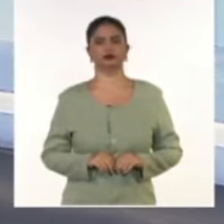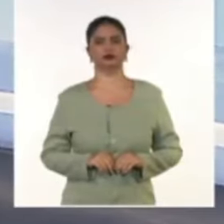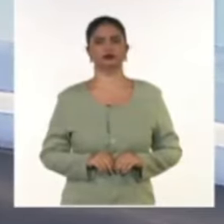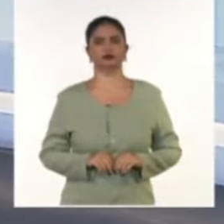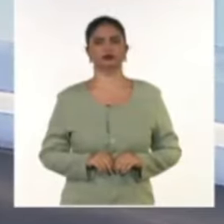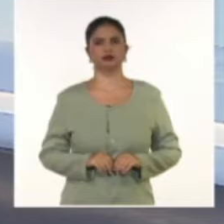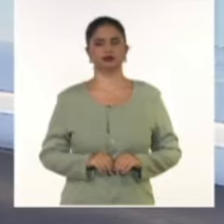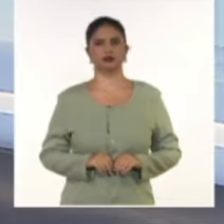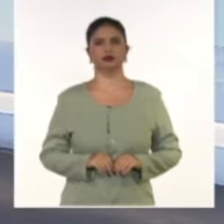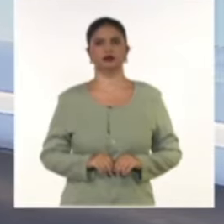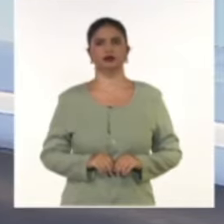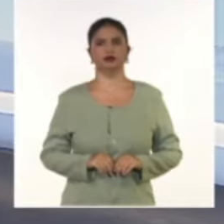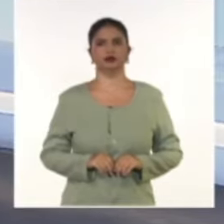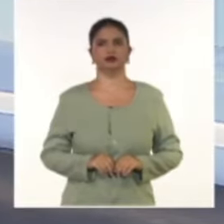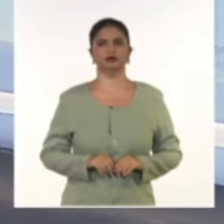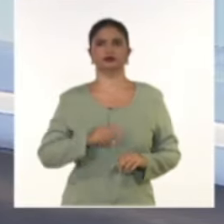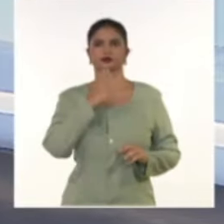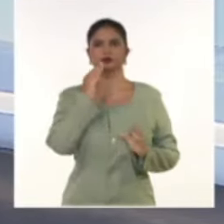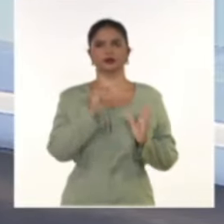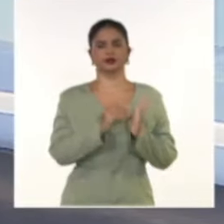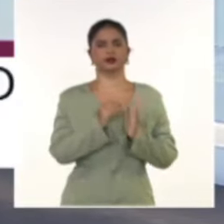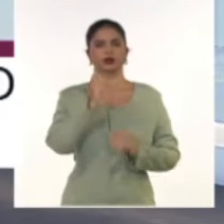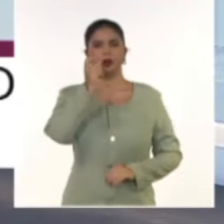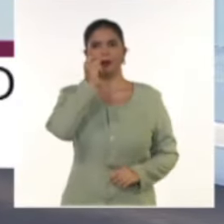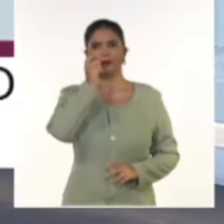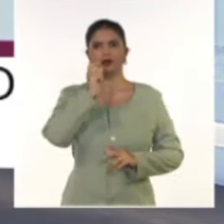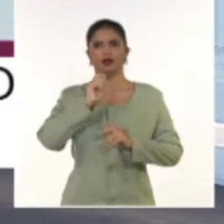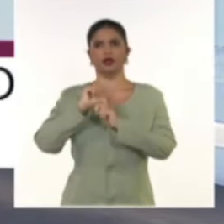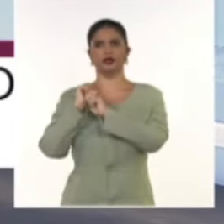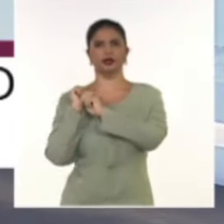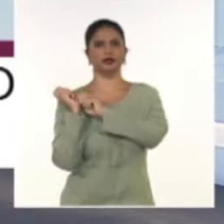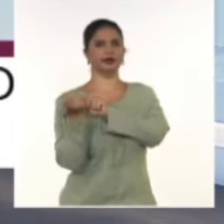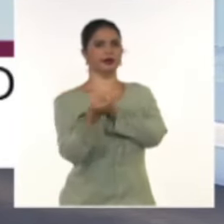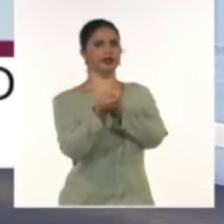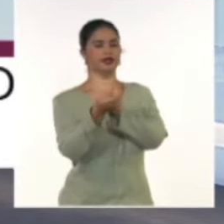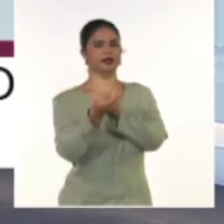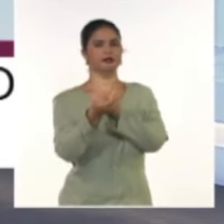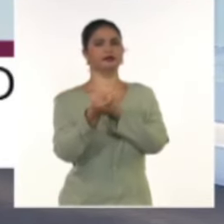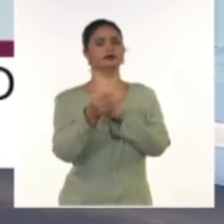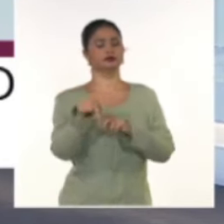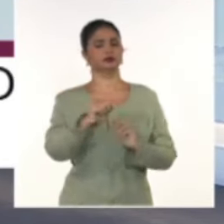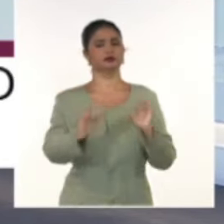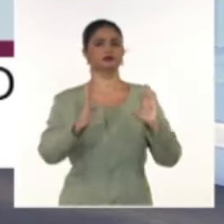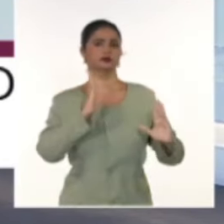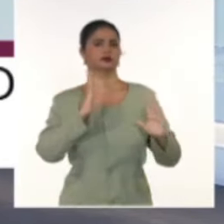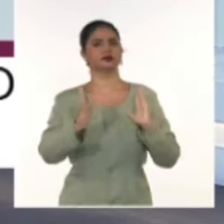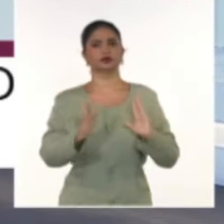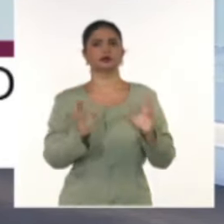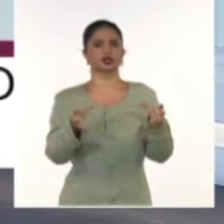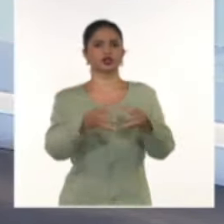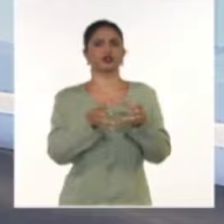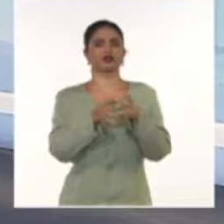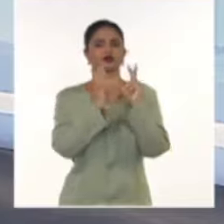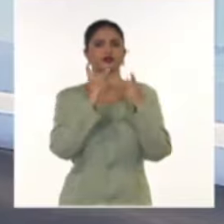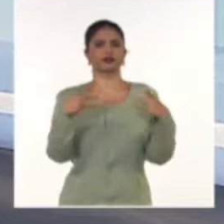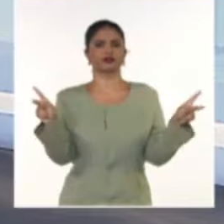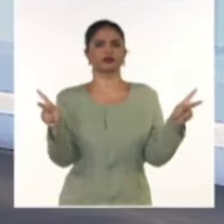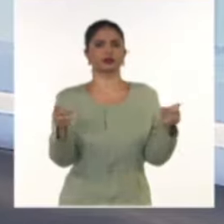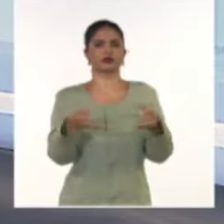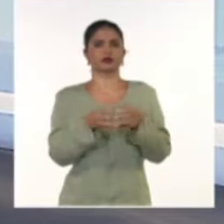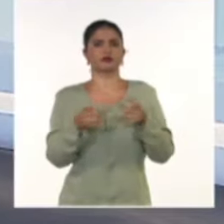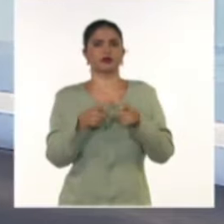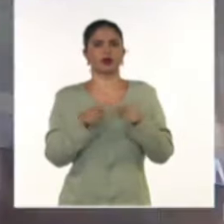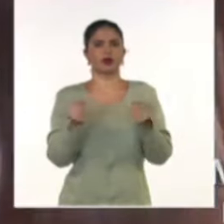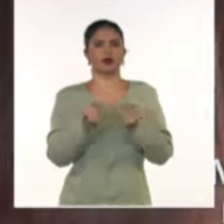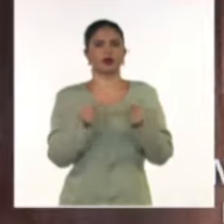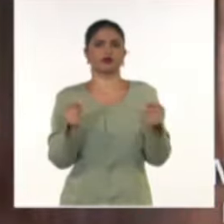Muy buenas tardes. El lanzador cubano Iván Moinelo cerró hoy su actuación en la etapa clasificatoria de la Liga Profesional de Béisbol Japonés con otro excelente